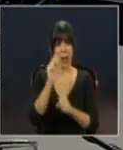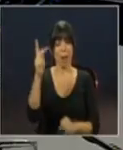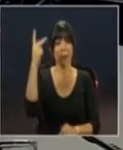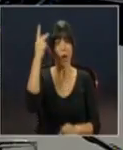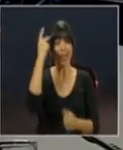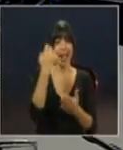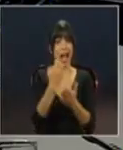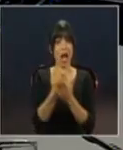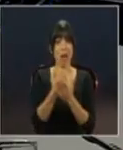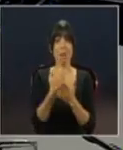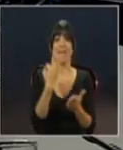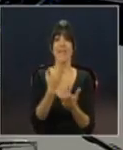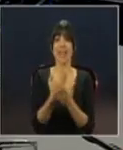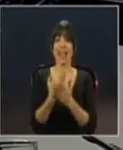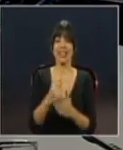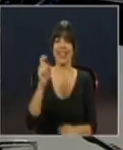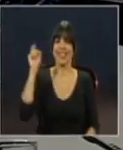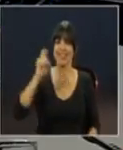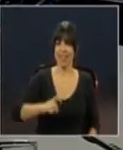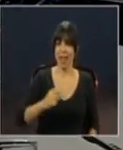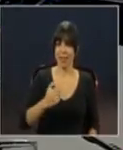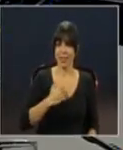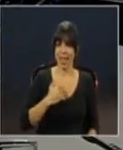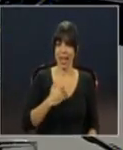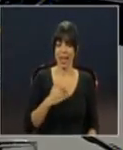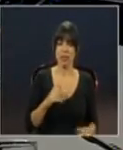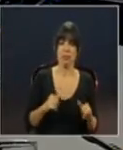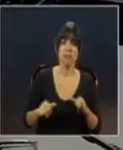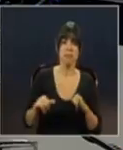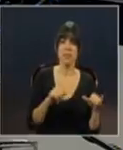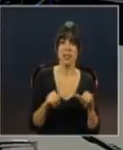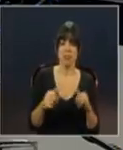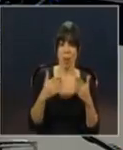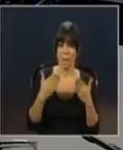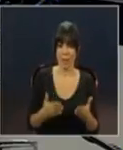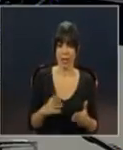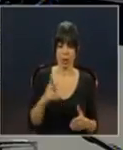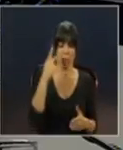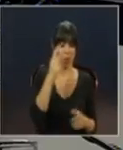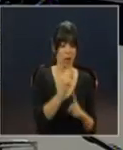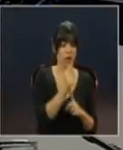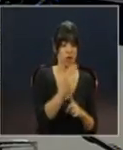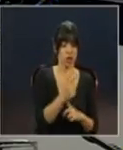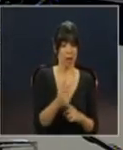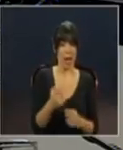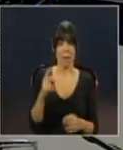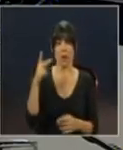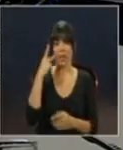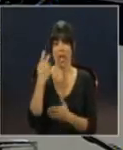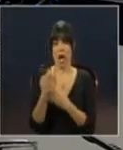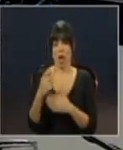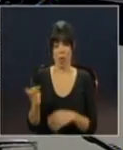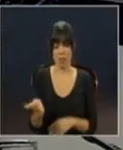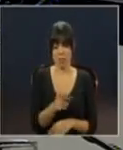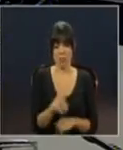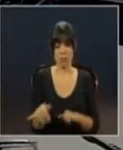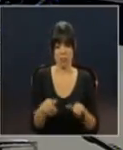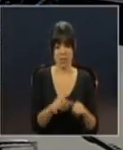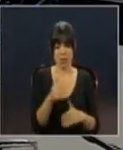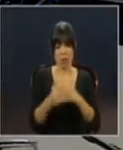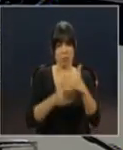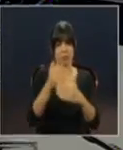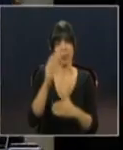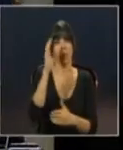políticas económicas y financieras deben tener y tienen el mismo peso que las políticas sociales encaminadas al cumplimiento del respeto a los